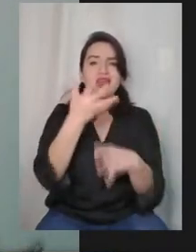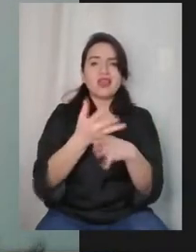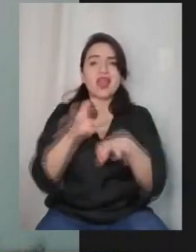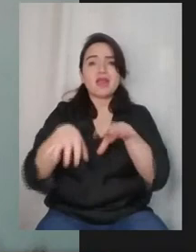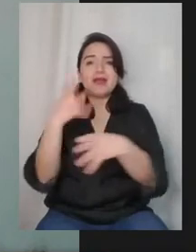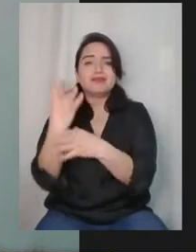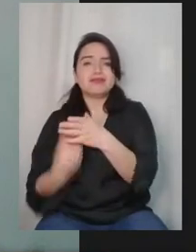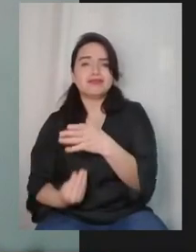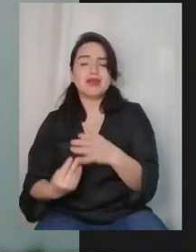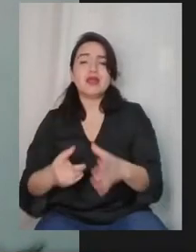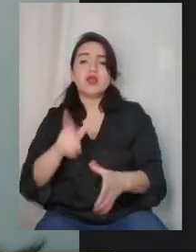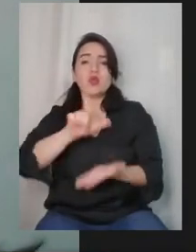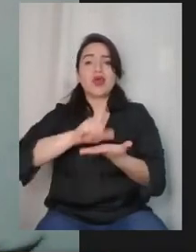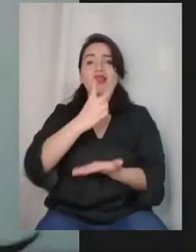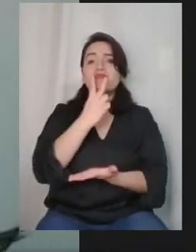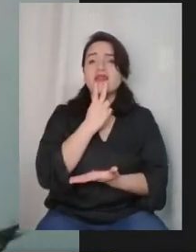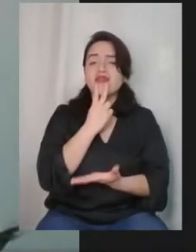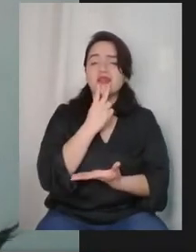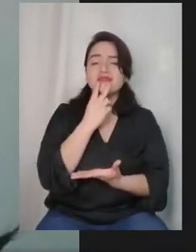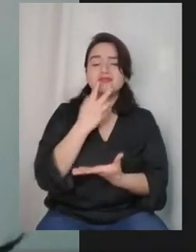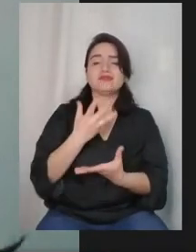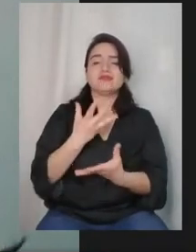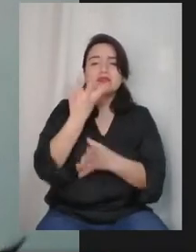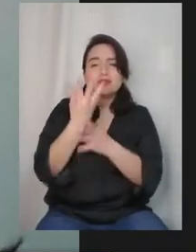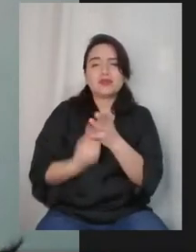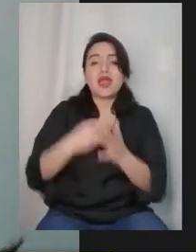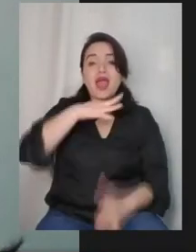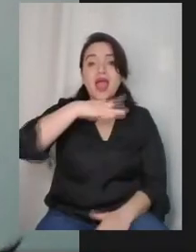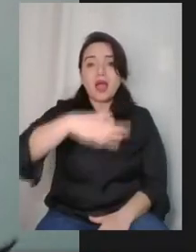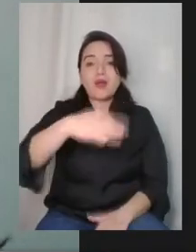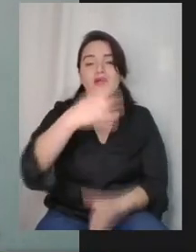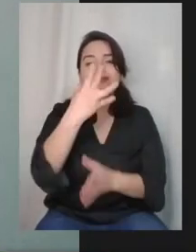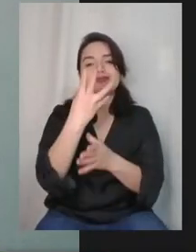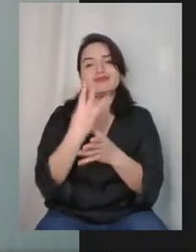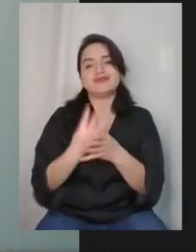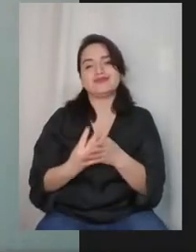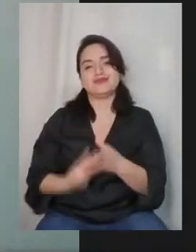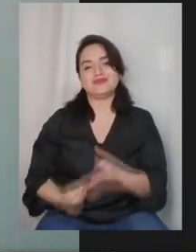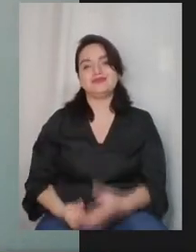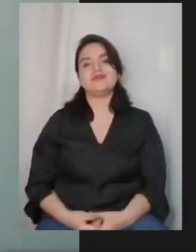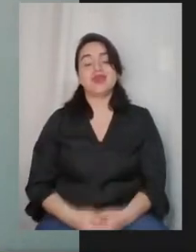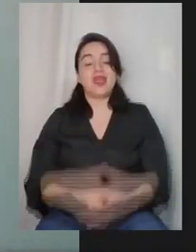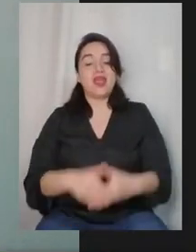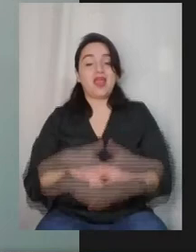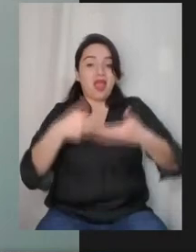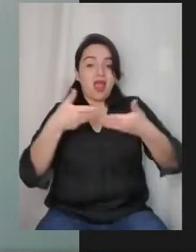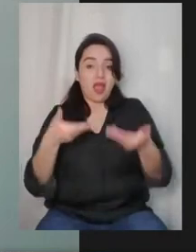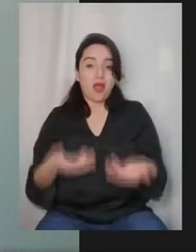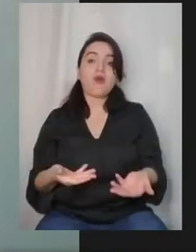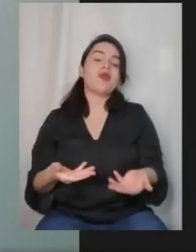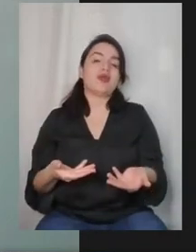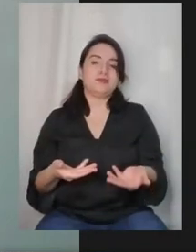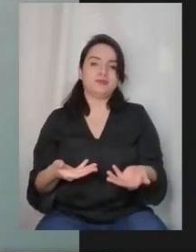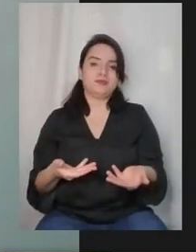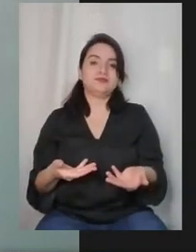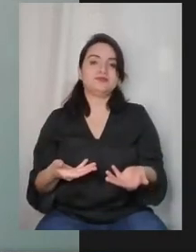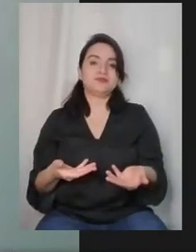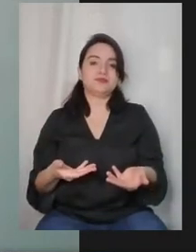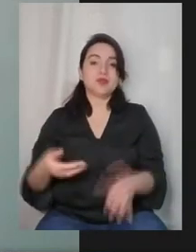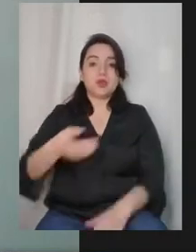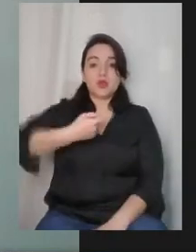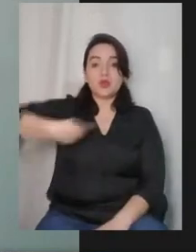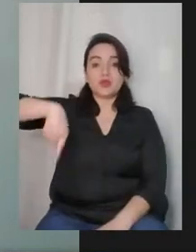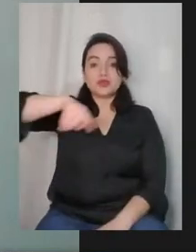hay agotamiento en fuentes de aguas, etc. Hoy día nuestro espacio habitable no